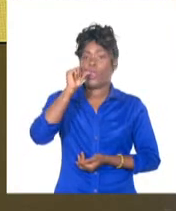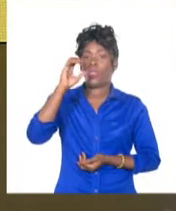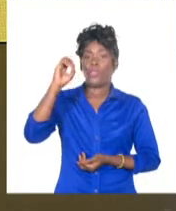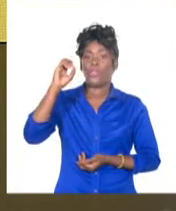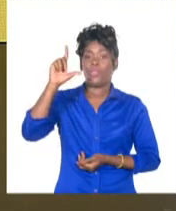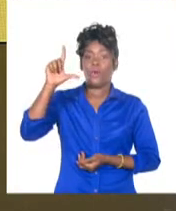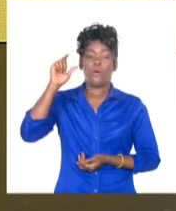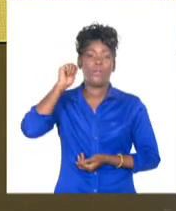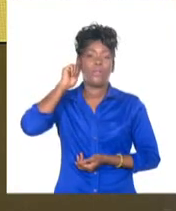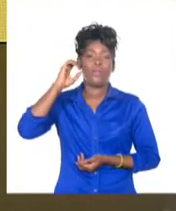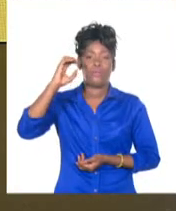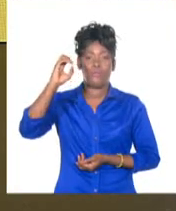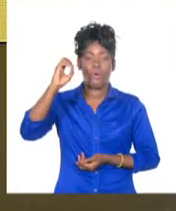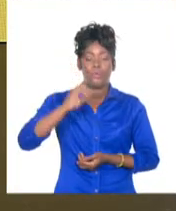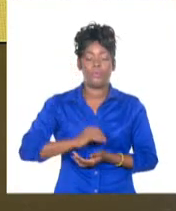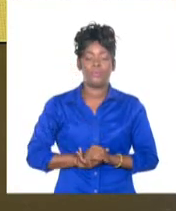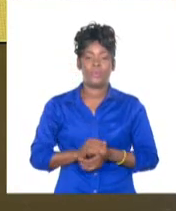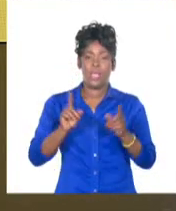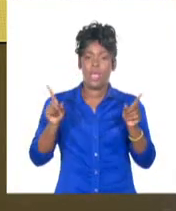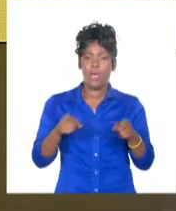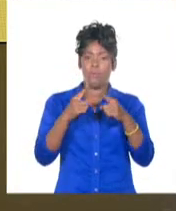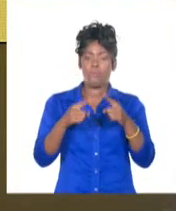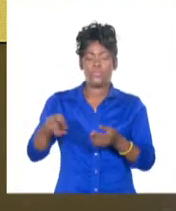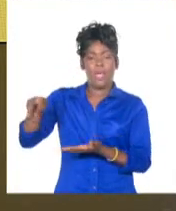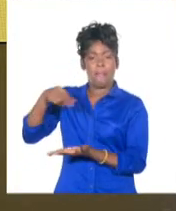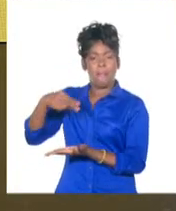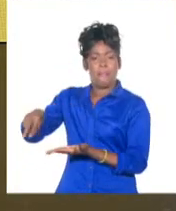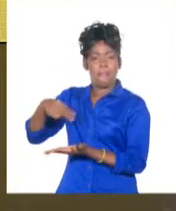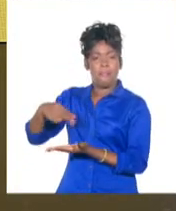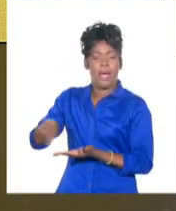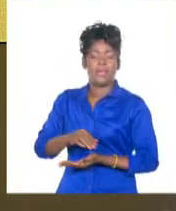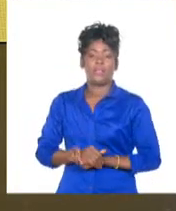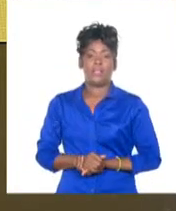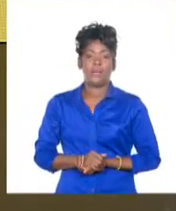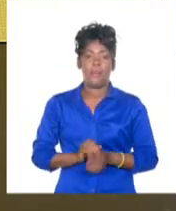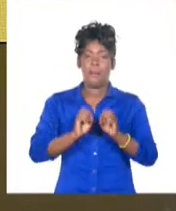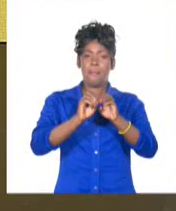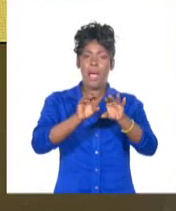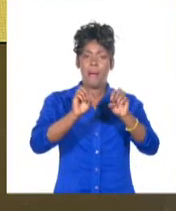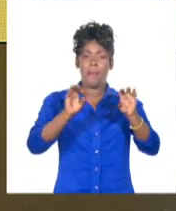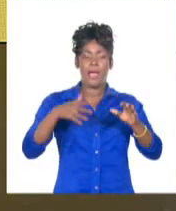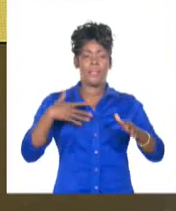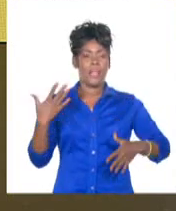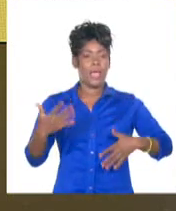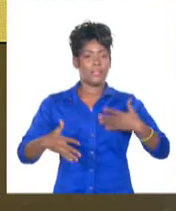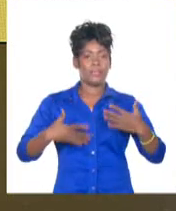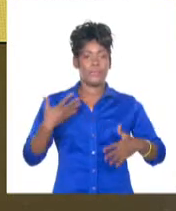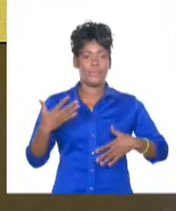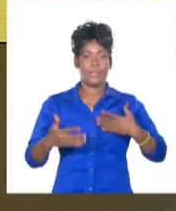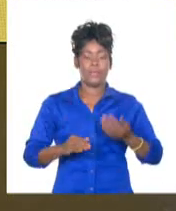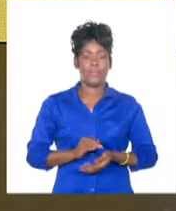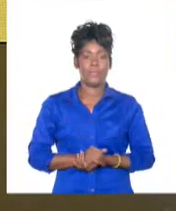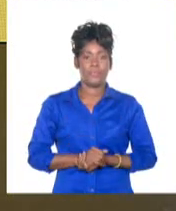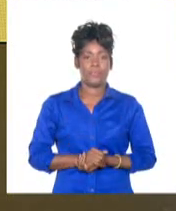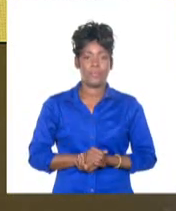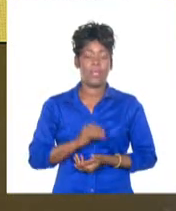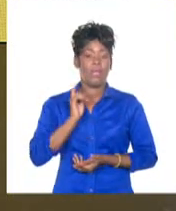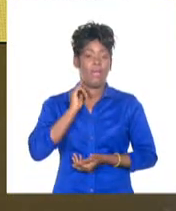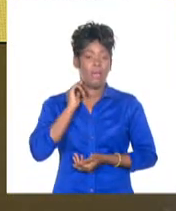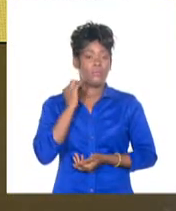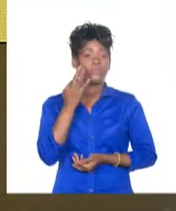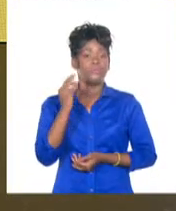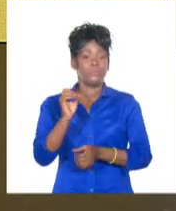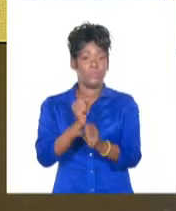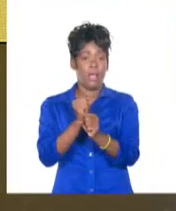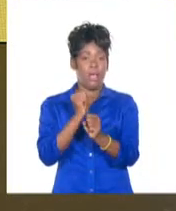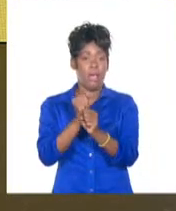fiel exponente de la música popular bailable y promotor de las manifestaciones culturales. 8 décadas de vida así lo avalan, de